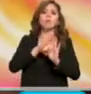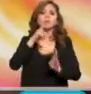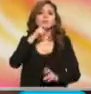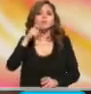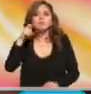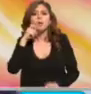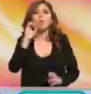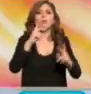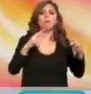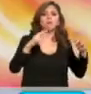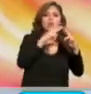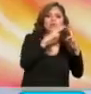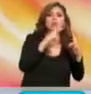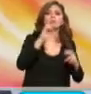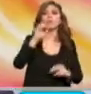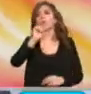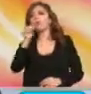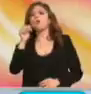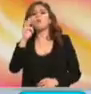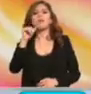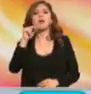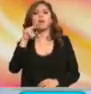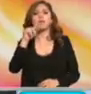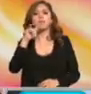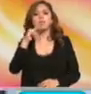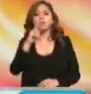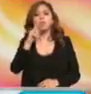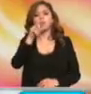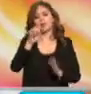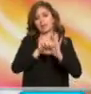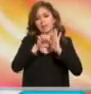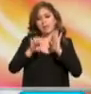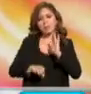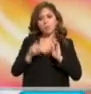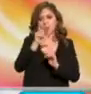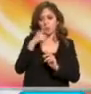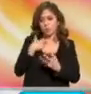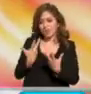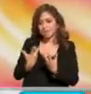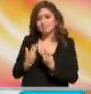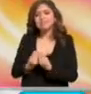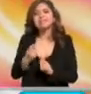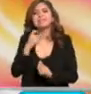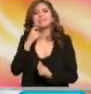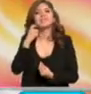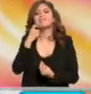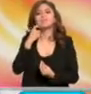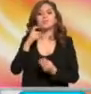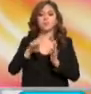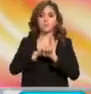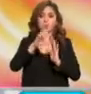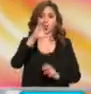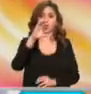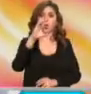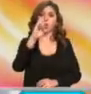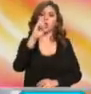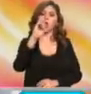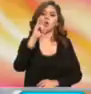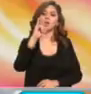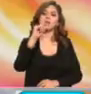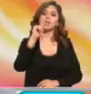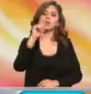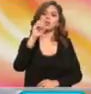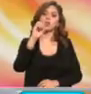que eventualmente prefieres desarrollar una fobia antes de tener, por ejemplo, un intercambio sexual. Hay una fobia que se llama